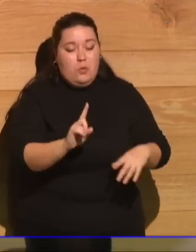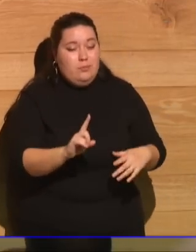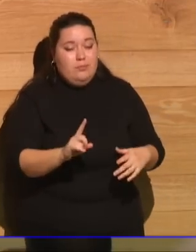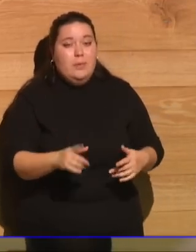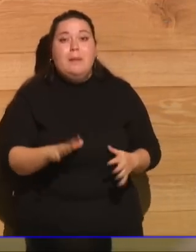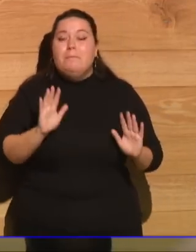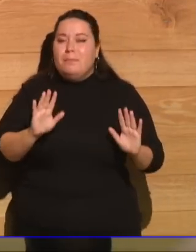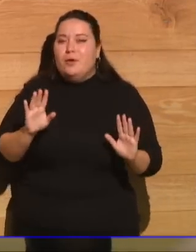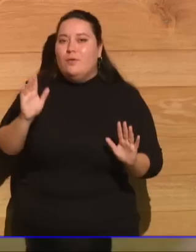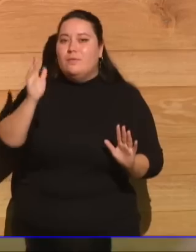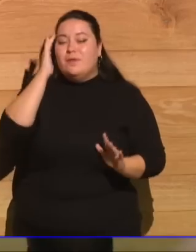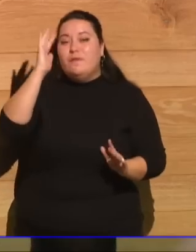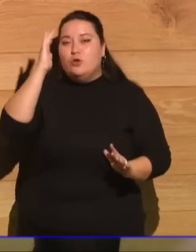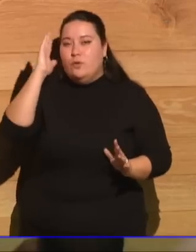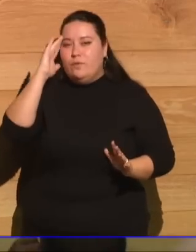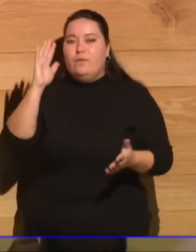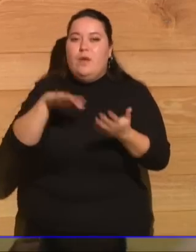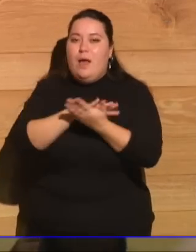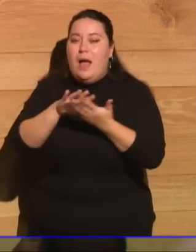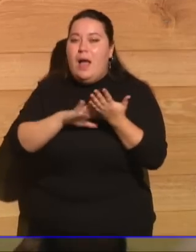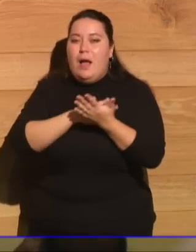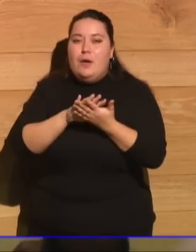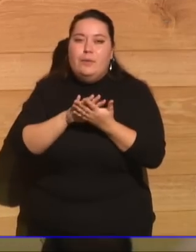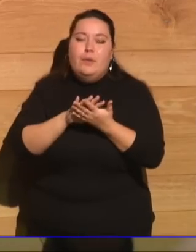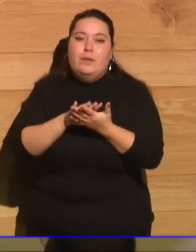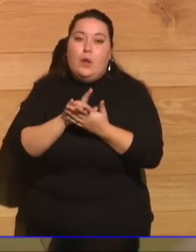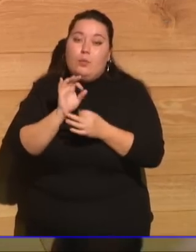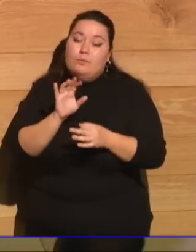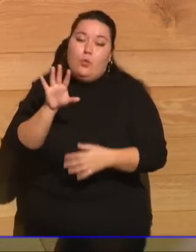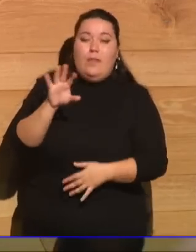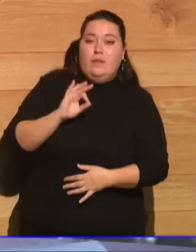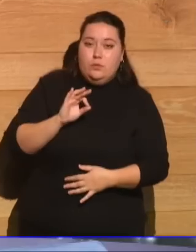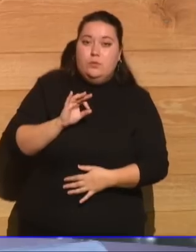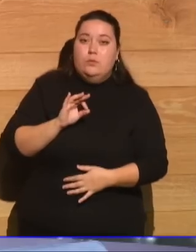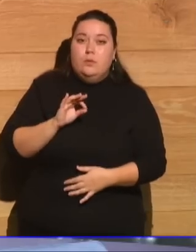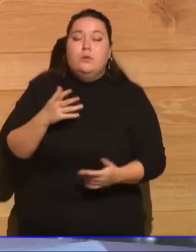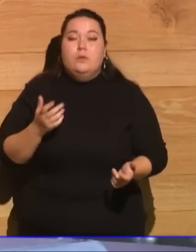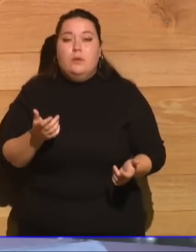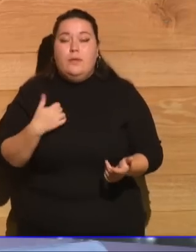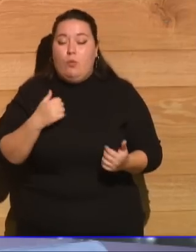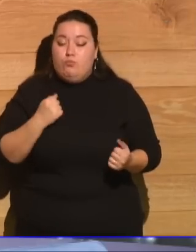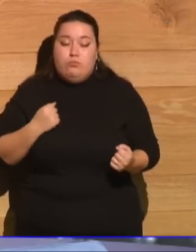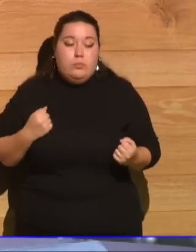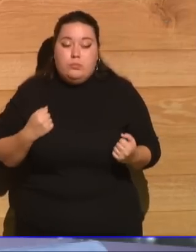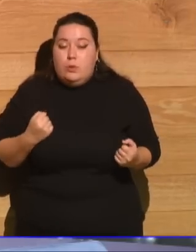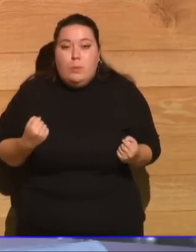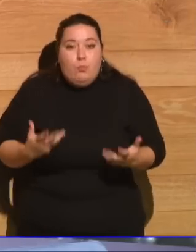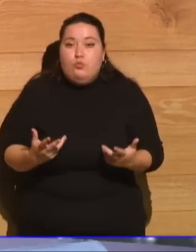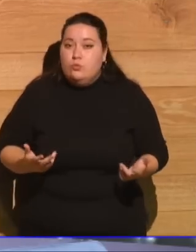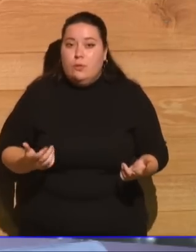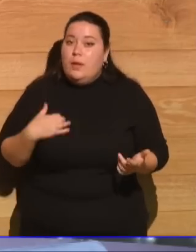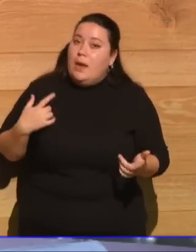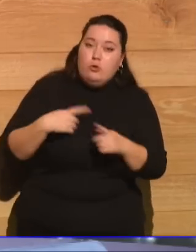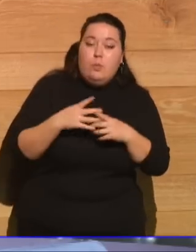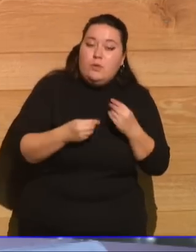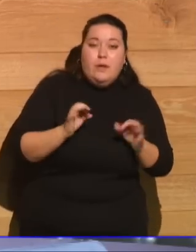habla filosóficamente de una decisión y de un impulso, de un vamos a hacer las